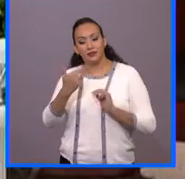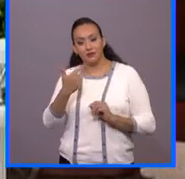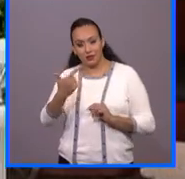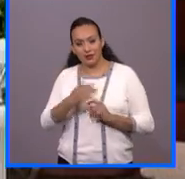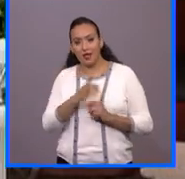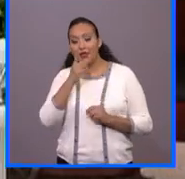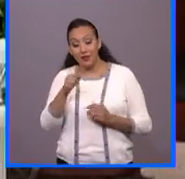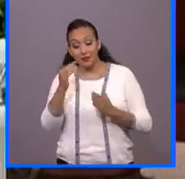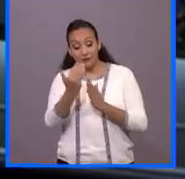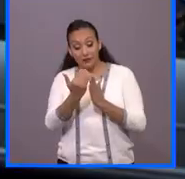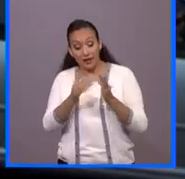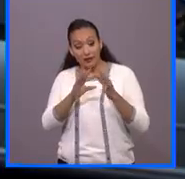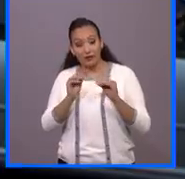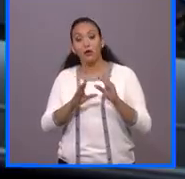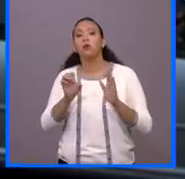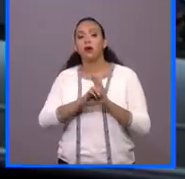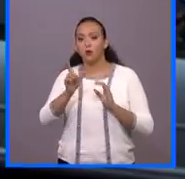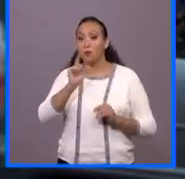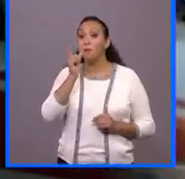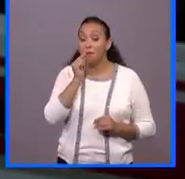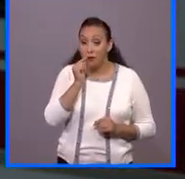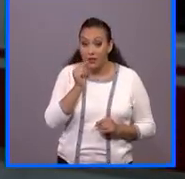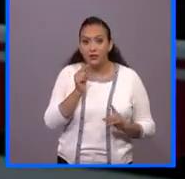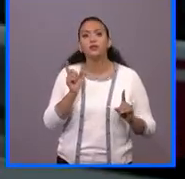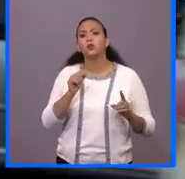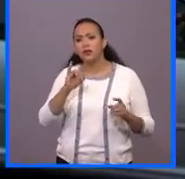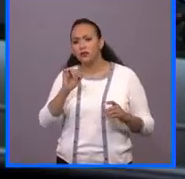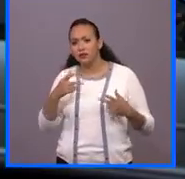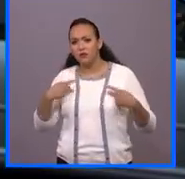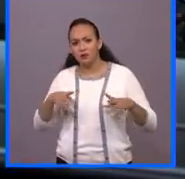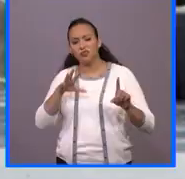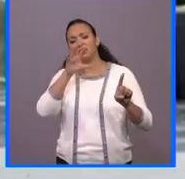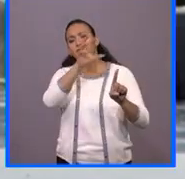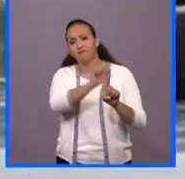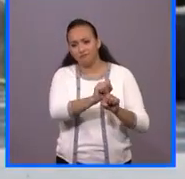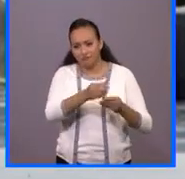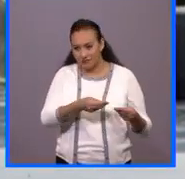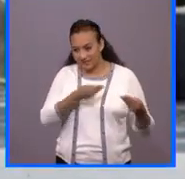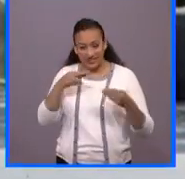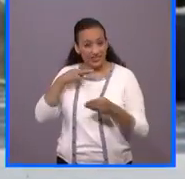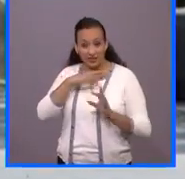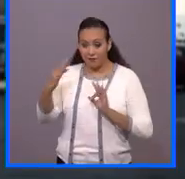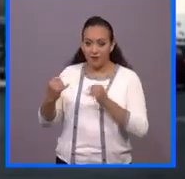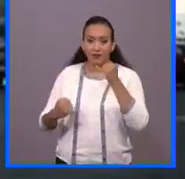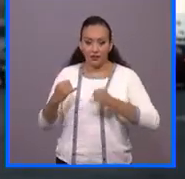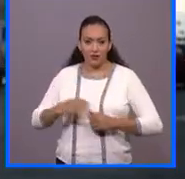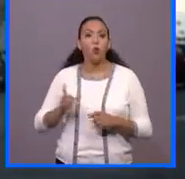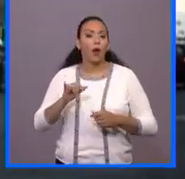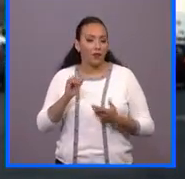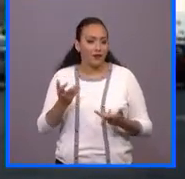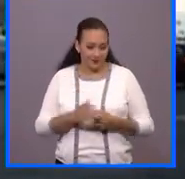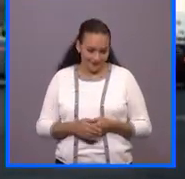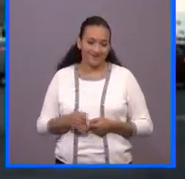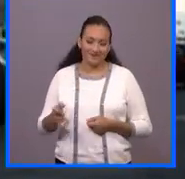los casos en los que el elemento de la policía detendrá y presentará al probable infractor inmediatamente ante el juez. Para el canal del